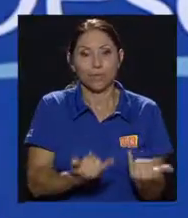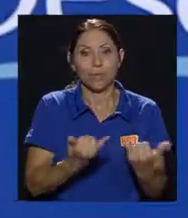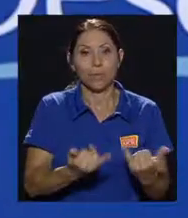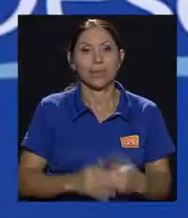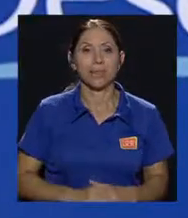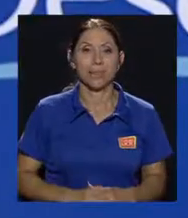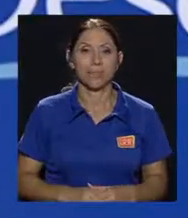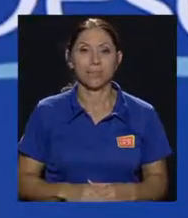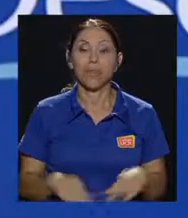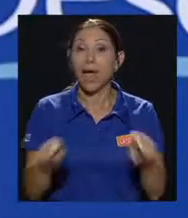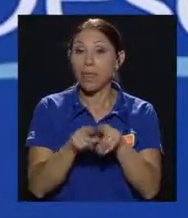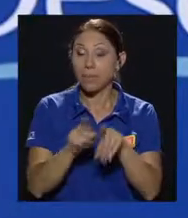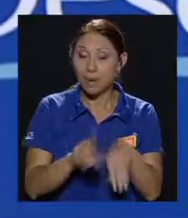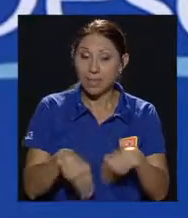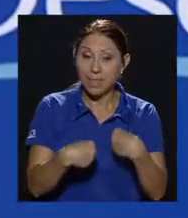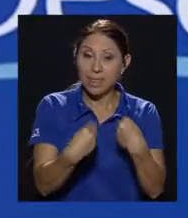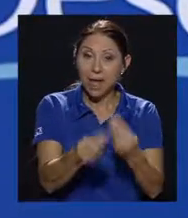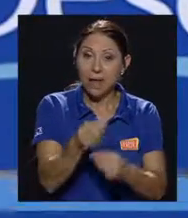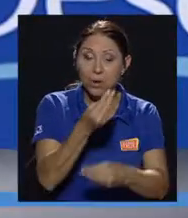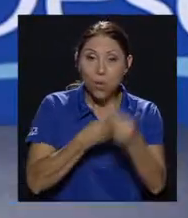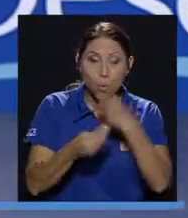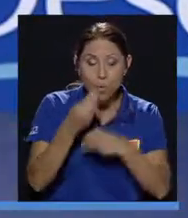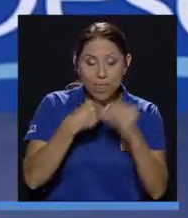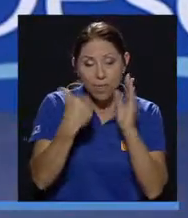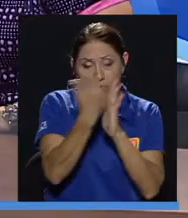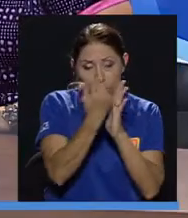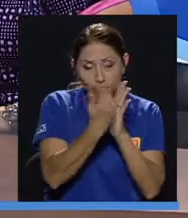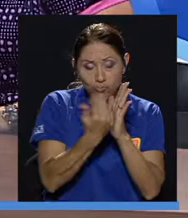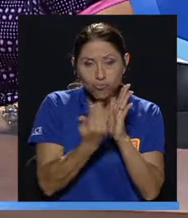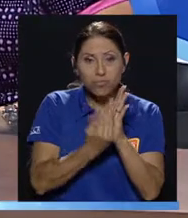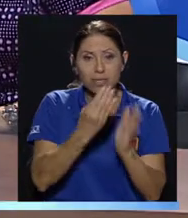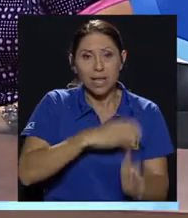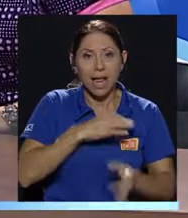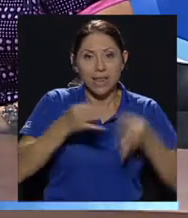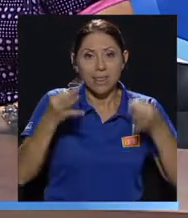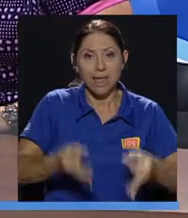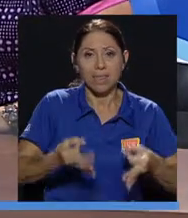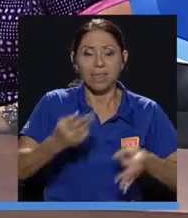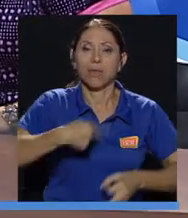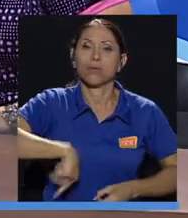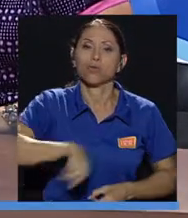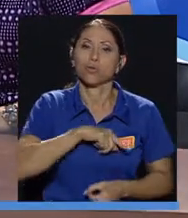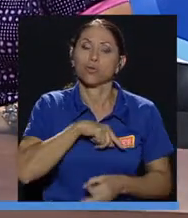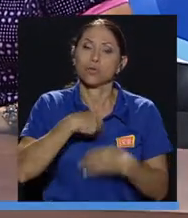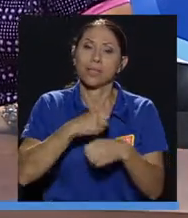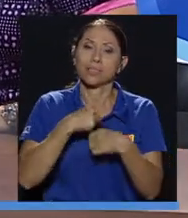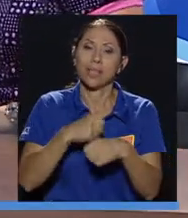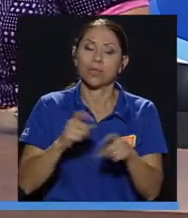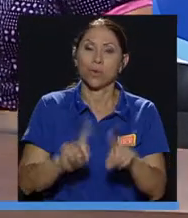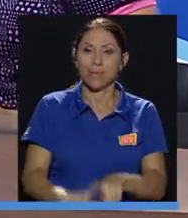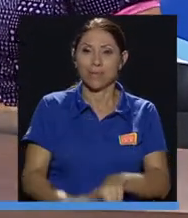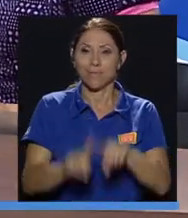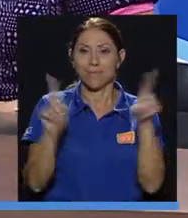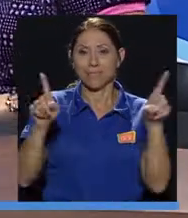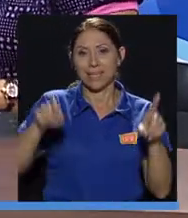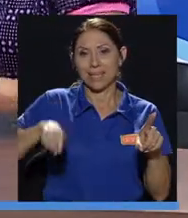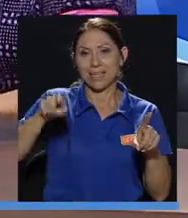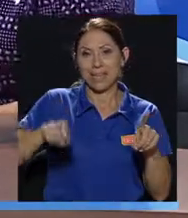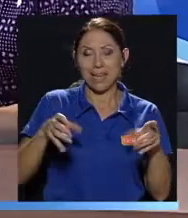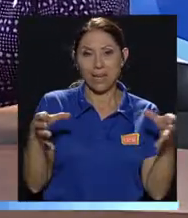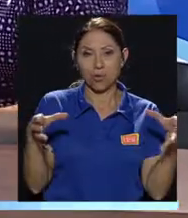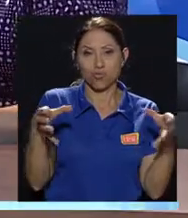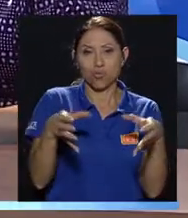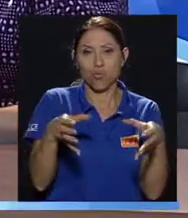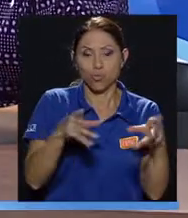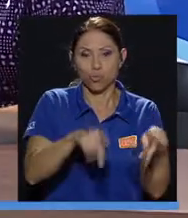de dar un menú de calidad, estamos haciendo la diferencia que requieren las poblaciones. En este caso, estamos